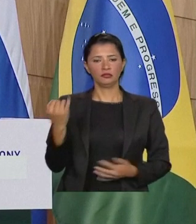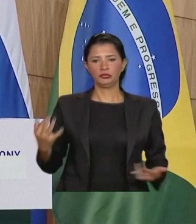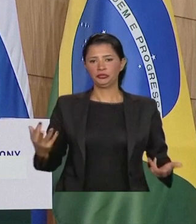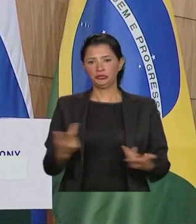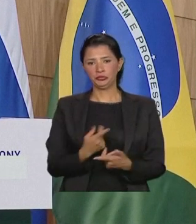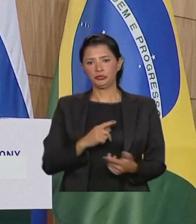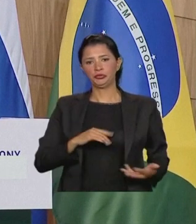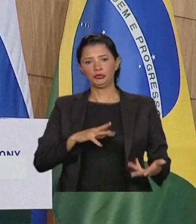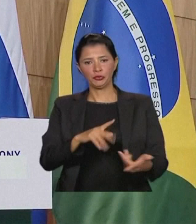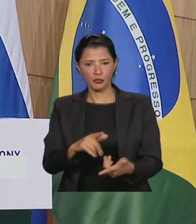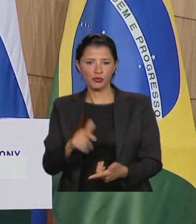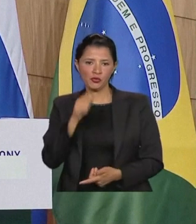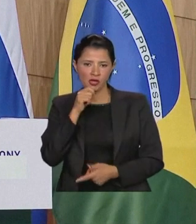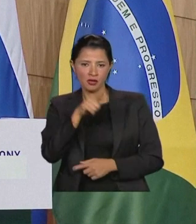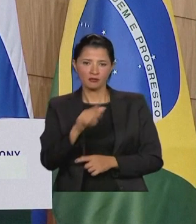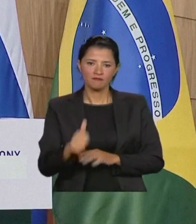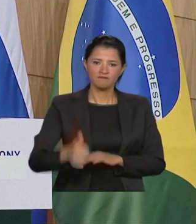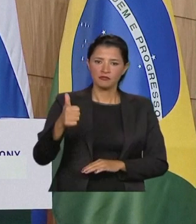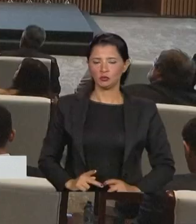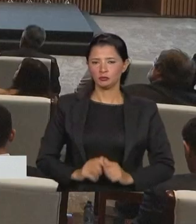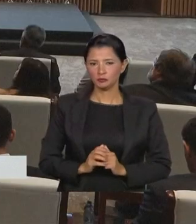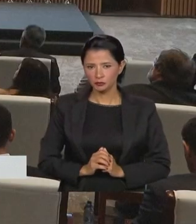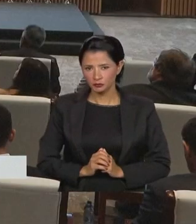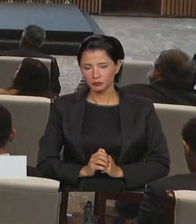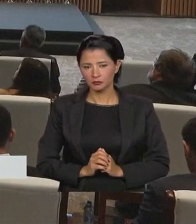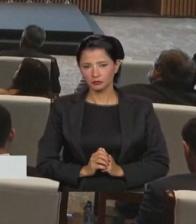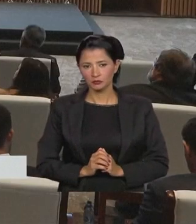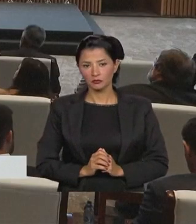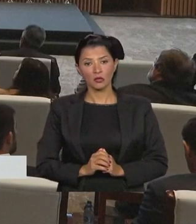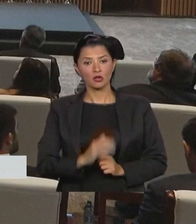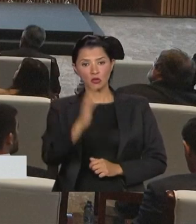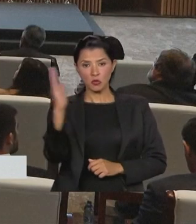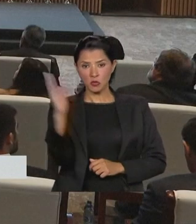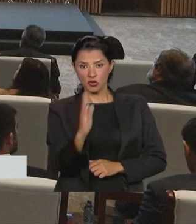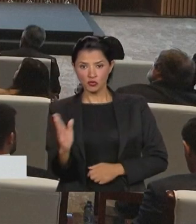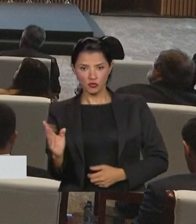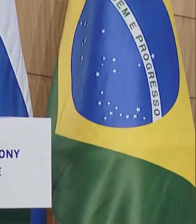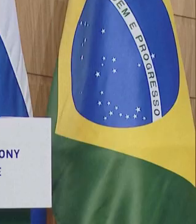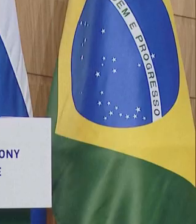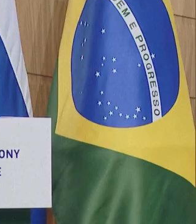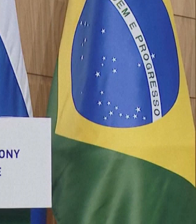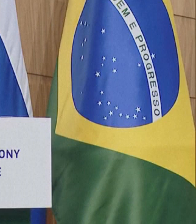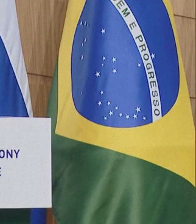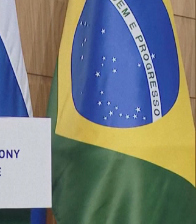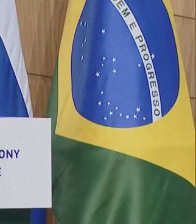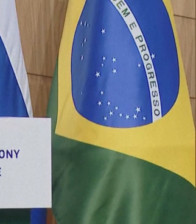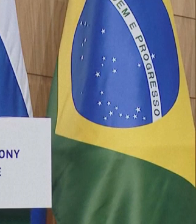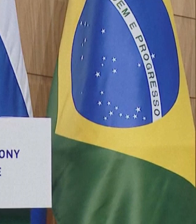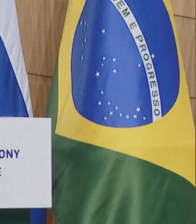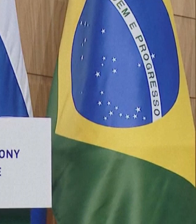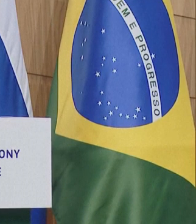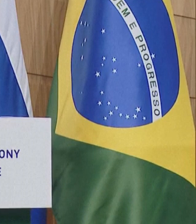al frente del banco de los bricks Brasil China India Rusia y Sudáfrica que no hay